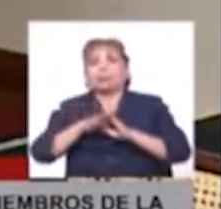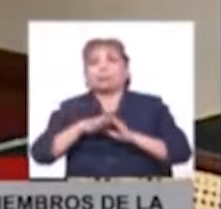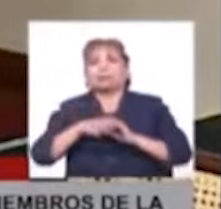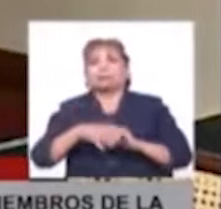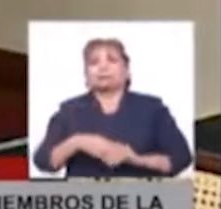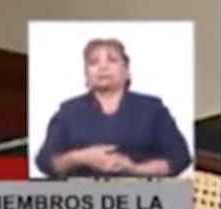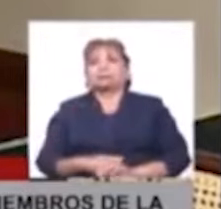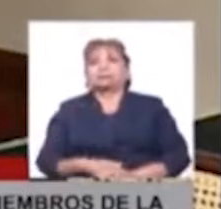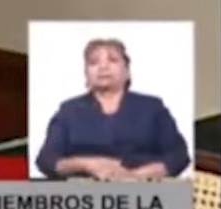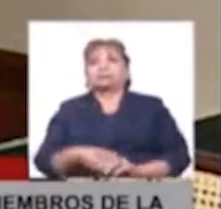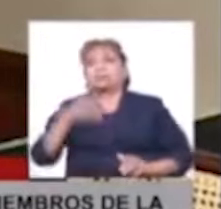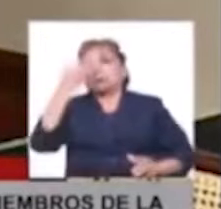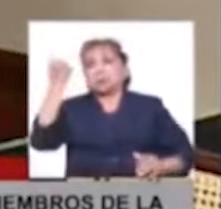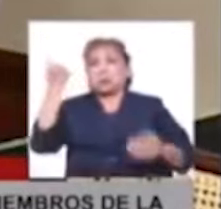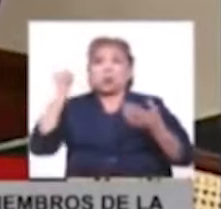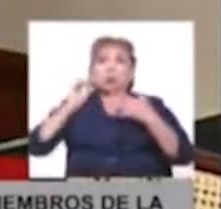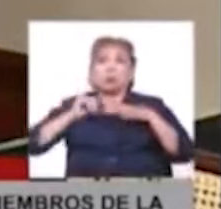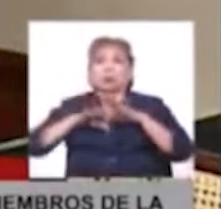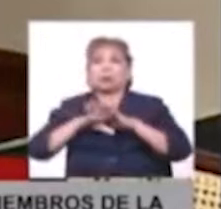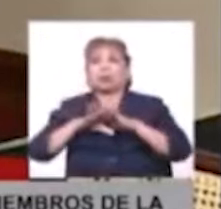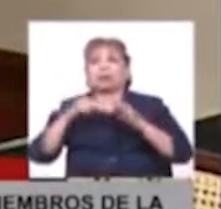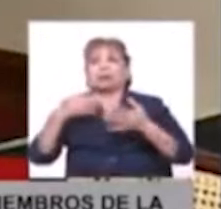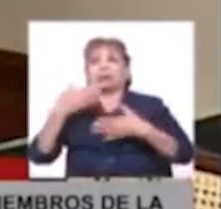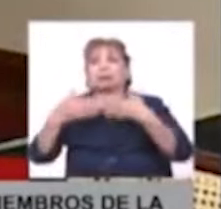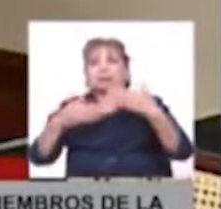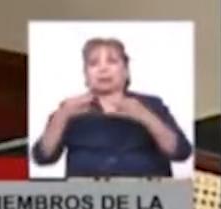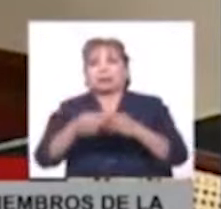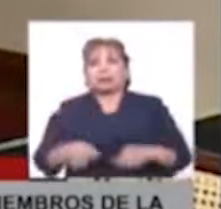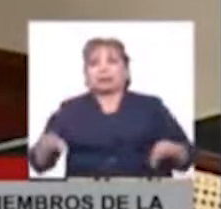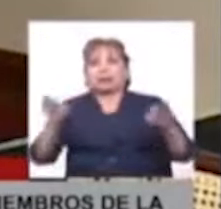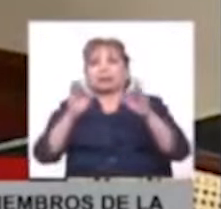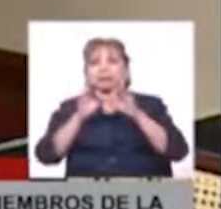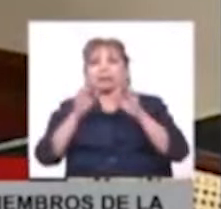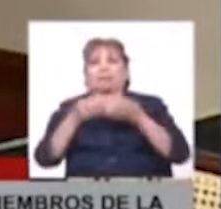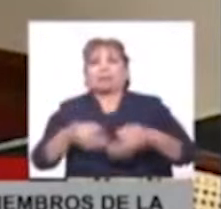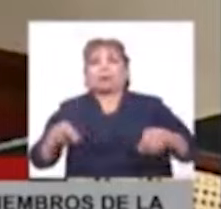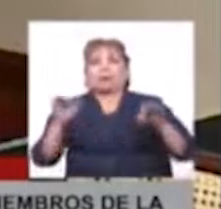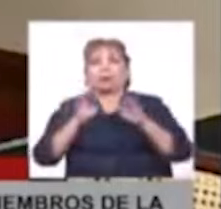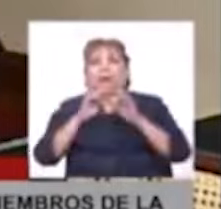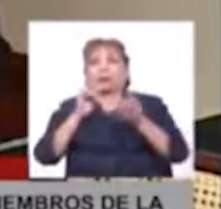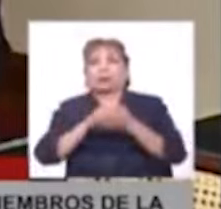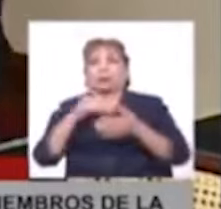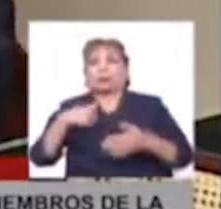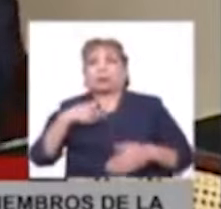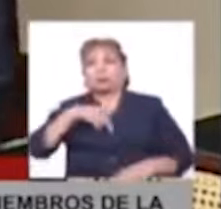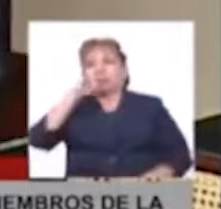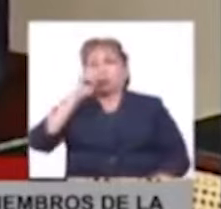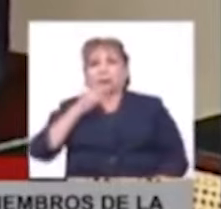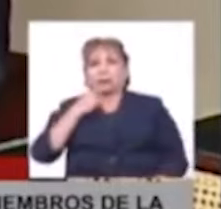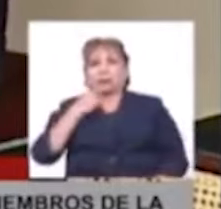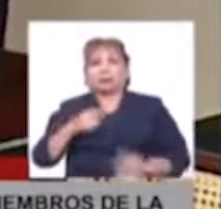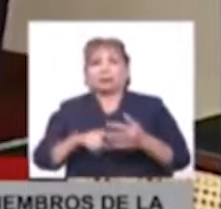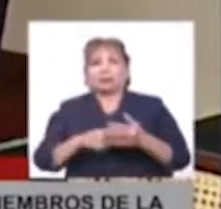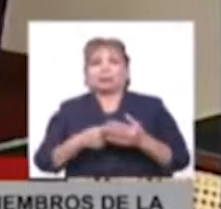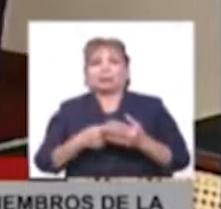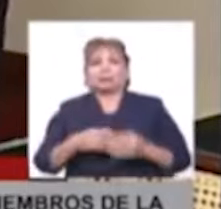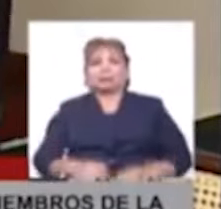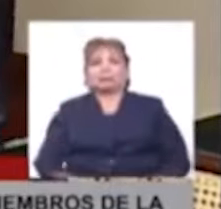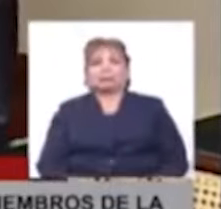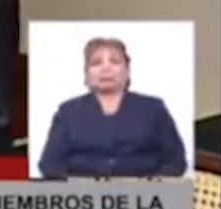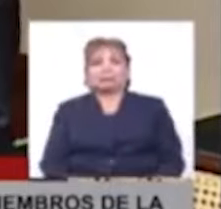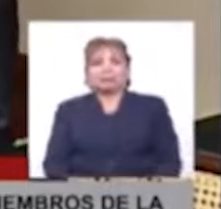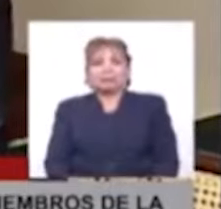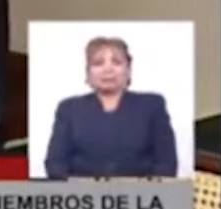Y a los señores de la Junta se les aplica las leyes que son aplicables, valga la redundancia, para los